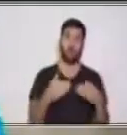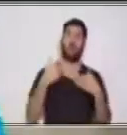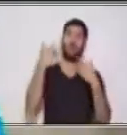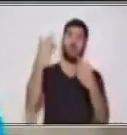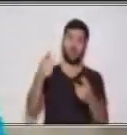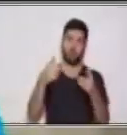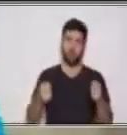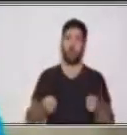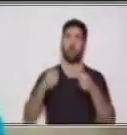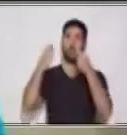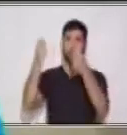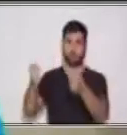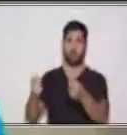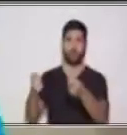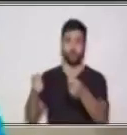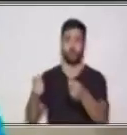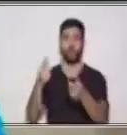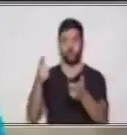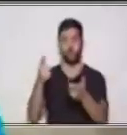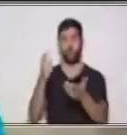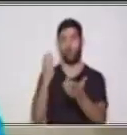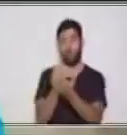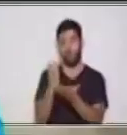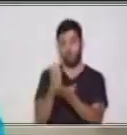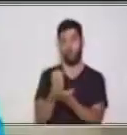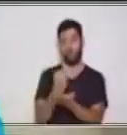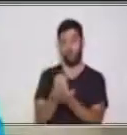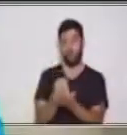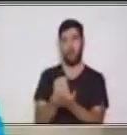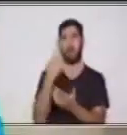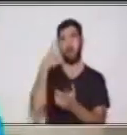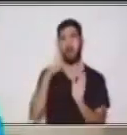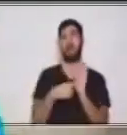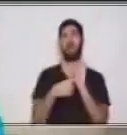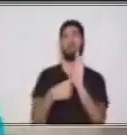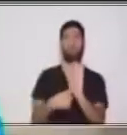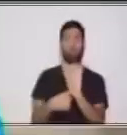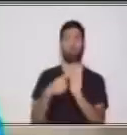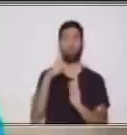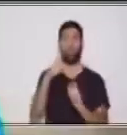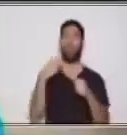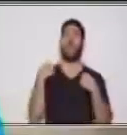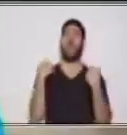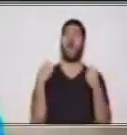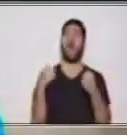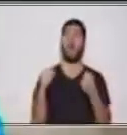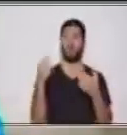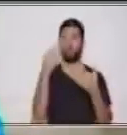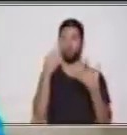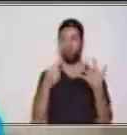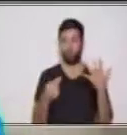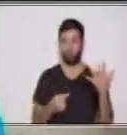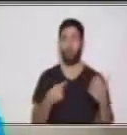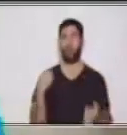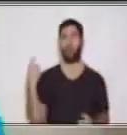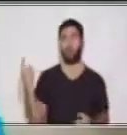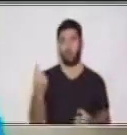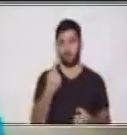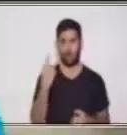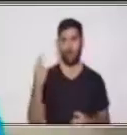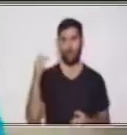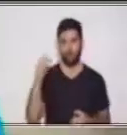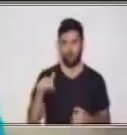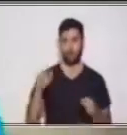en tu establecimiento educativo para dar fe y legalidad que has cumplido con estar trabajando con nosotros